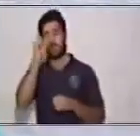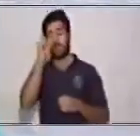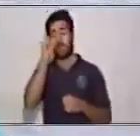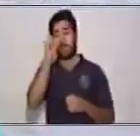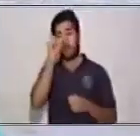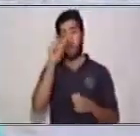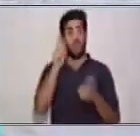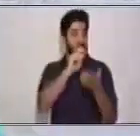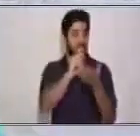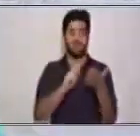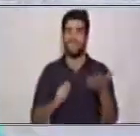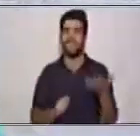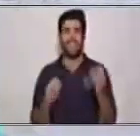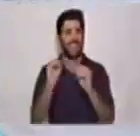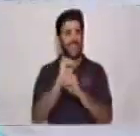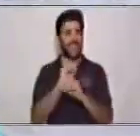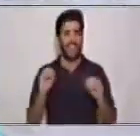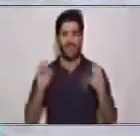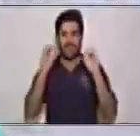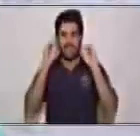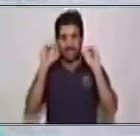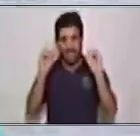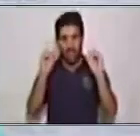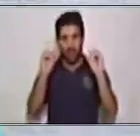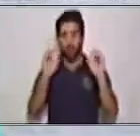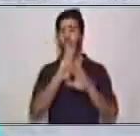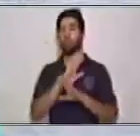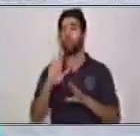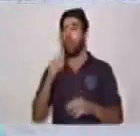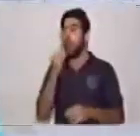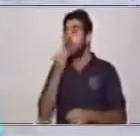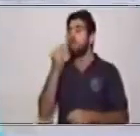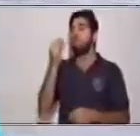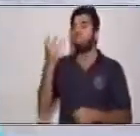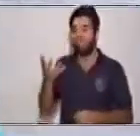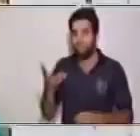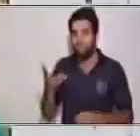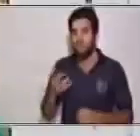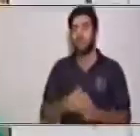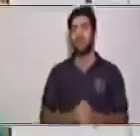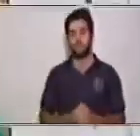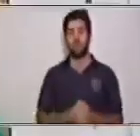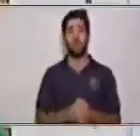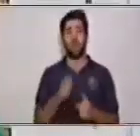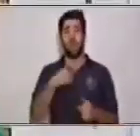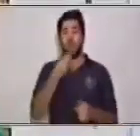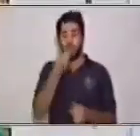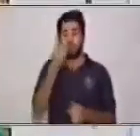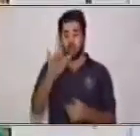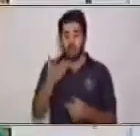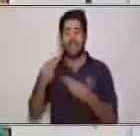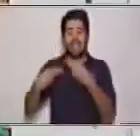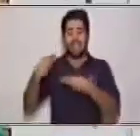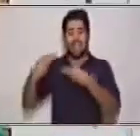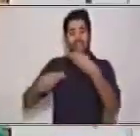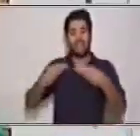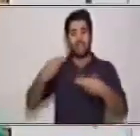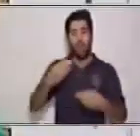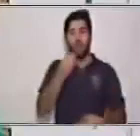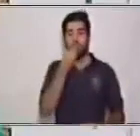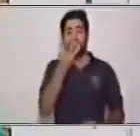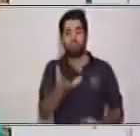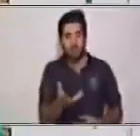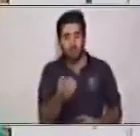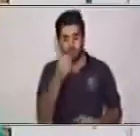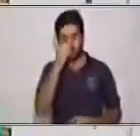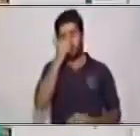hay nada escrito más que lo que se dice que dijeron, que dijo alguien, ¿verdad? Entonces, es tradición oral. Y